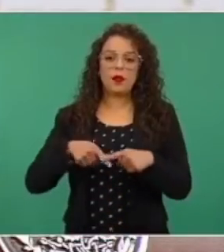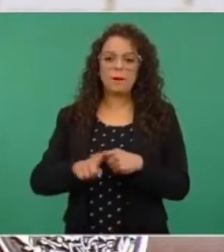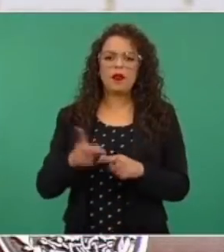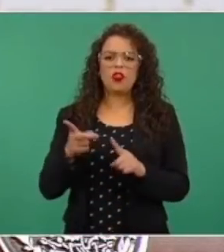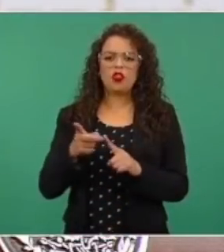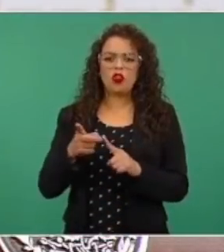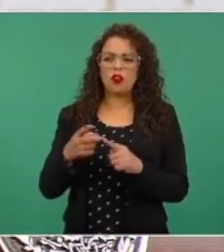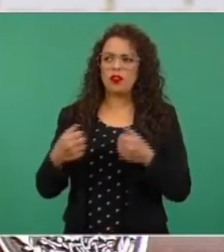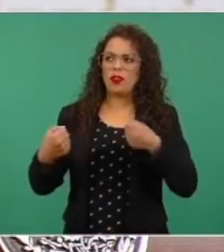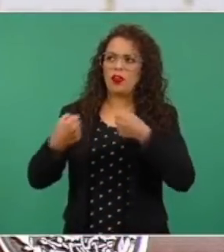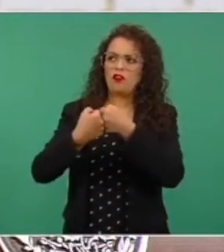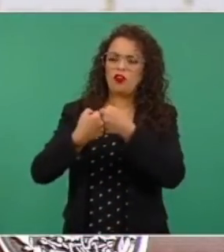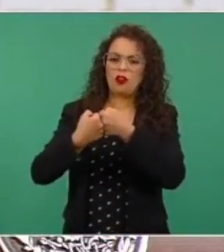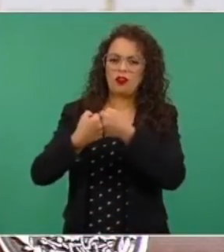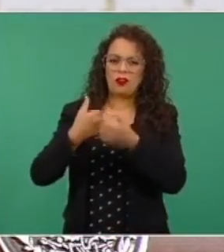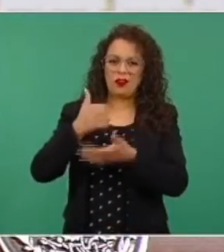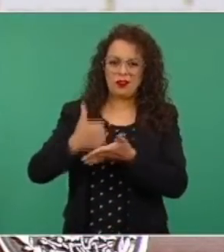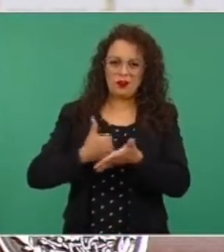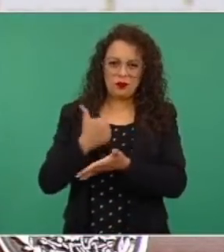para